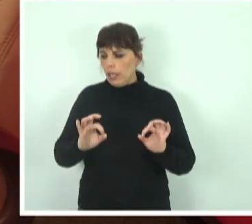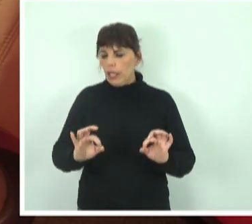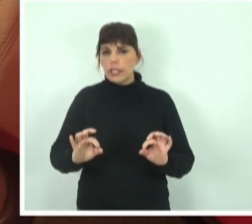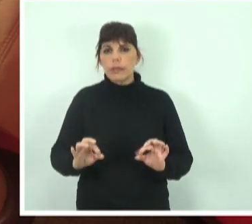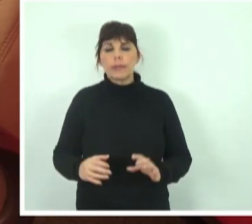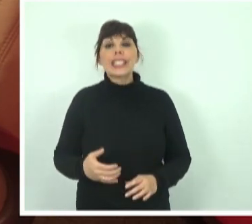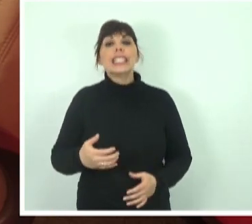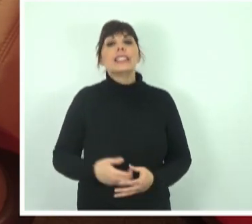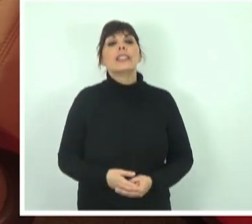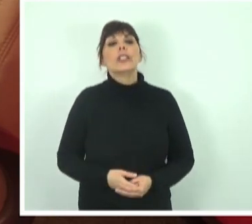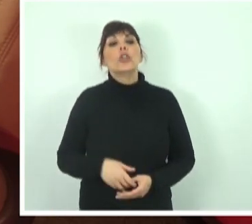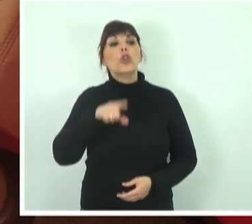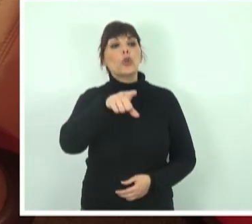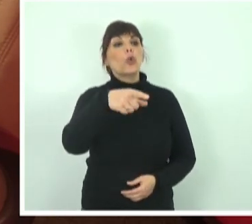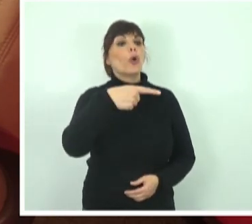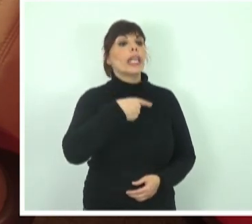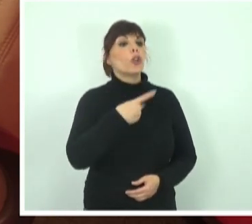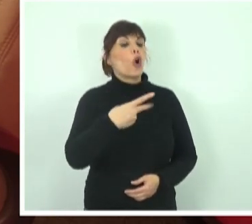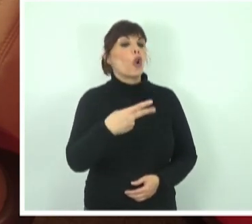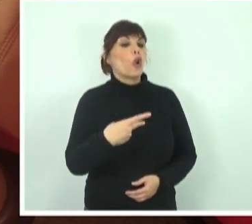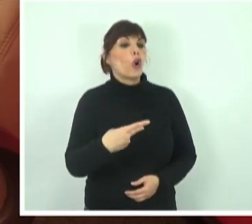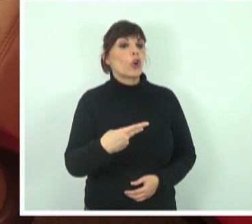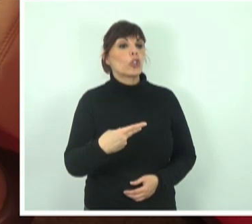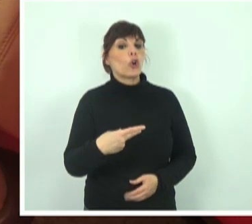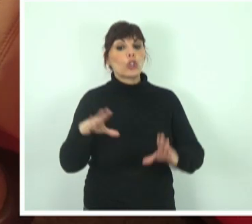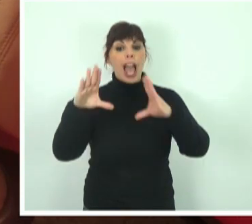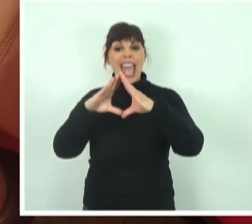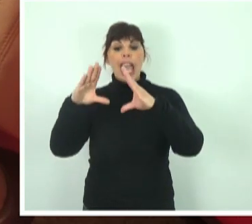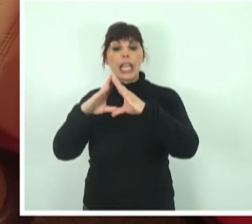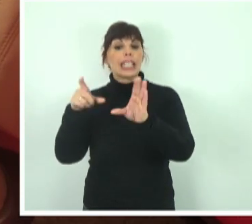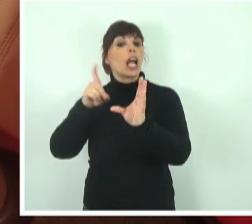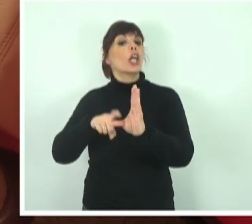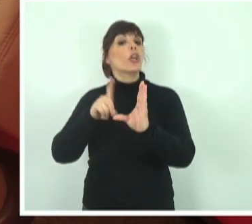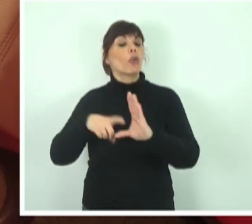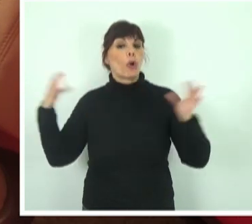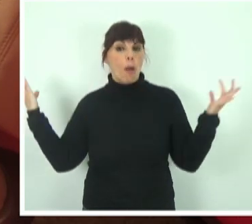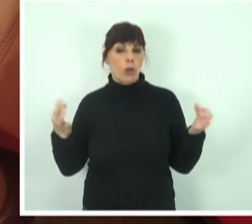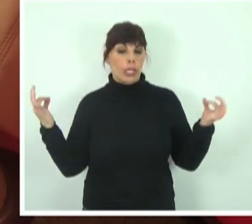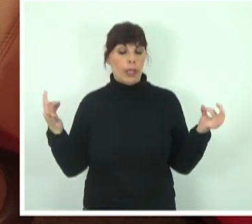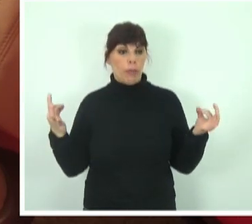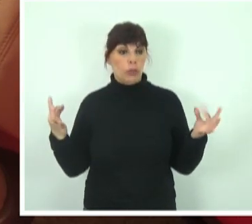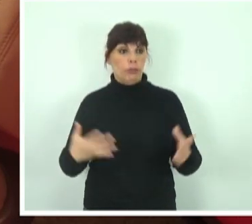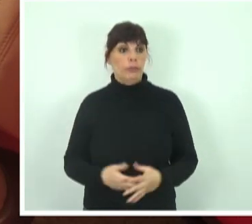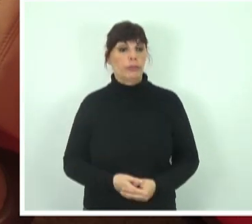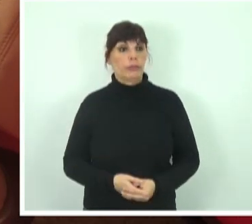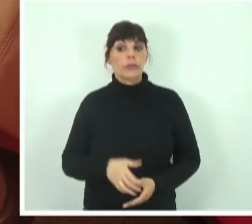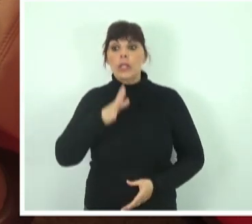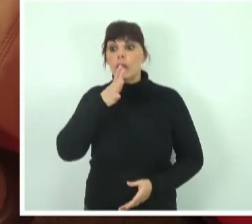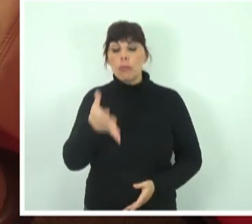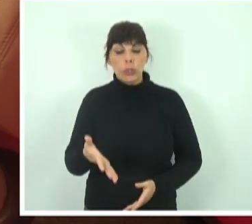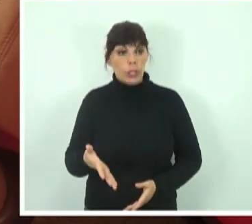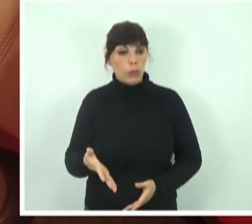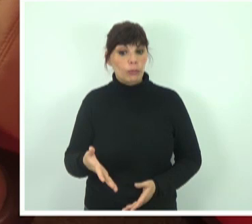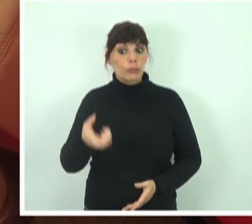Y tú y yo tenemos que estar incorporados en una iglesia. ¿Por qué? Déjame terminar con este